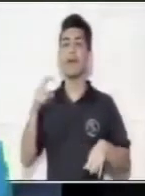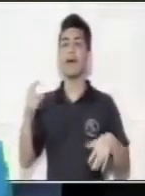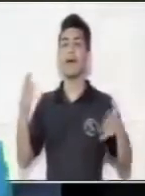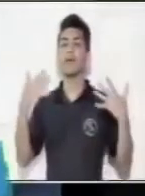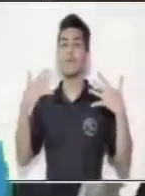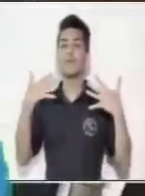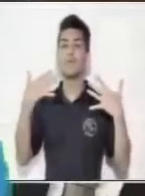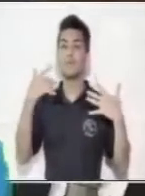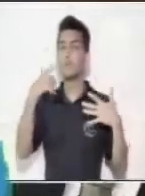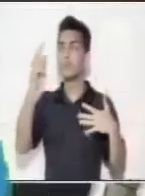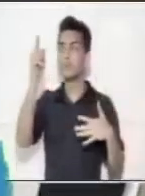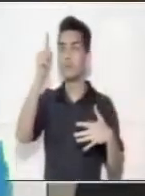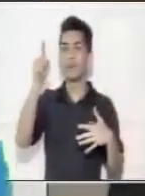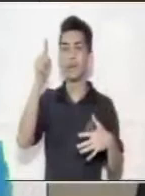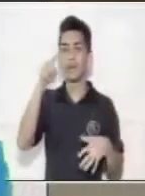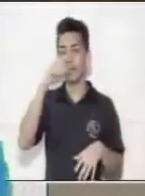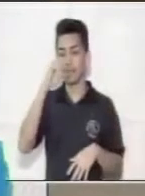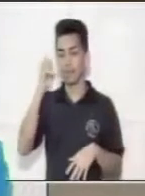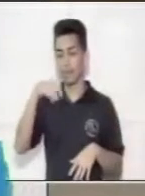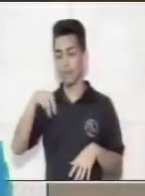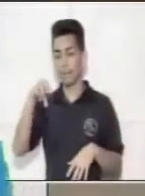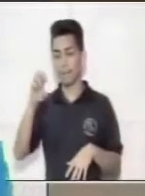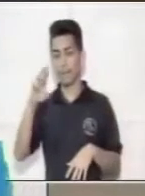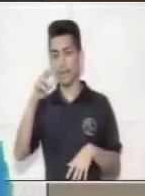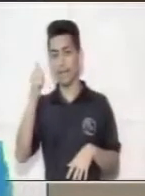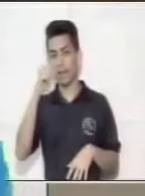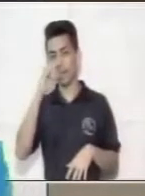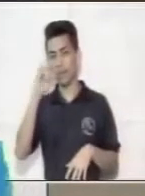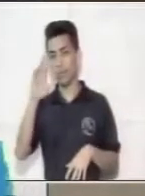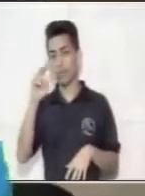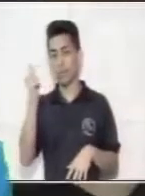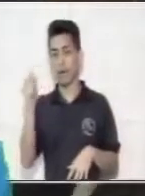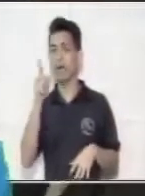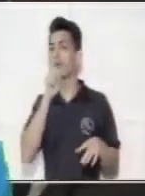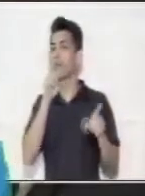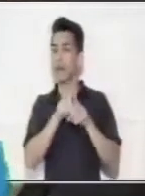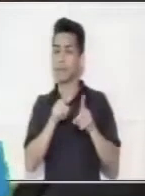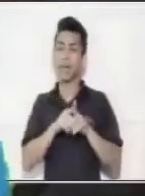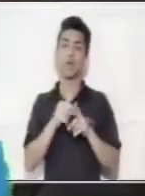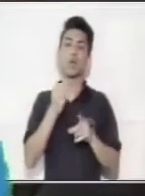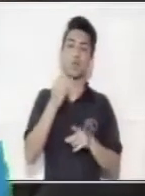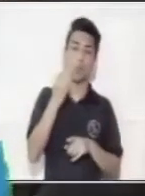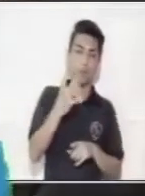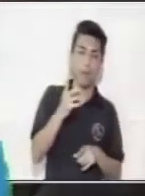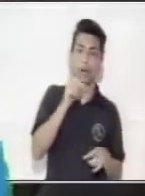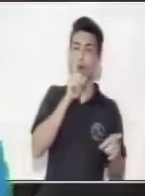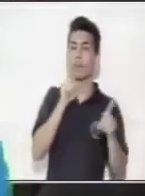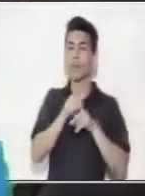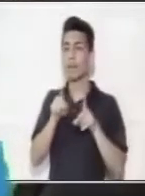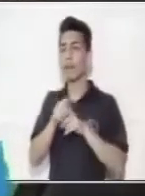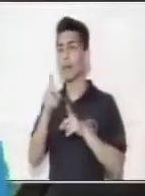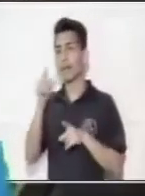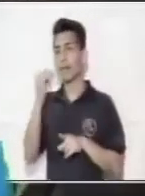dimensional. Podemos utilizar una escala relativa que sería